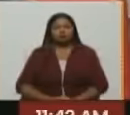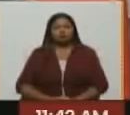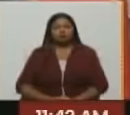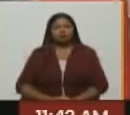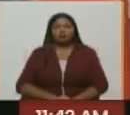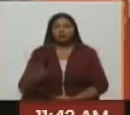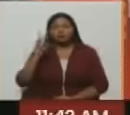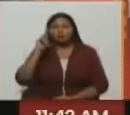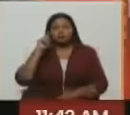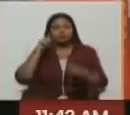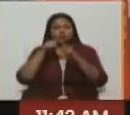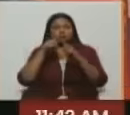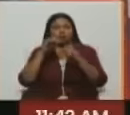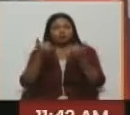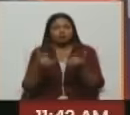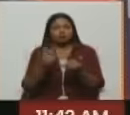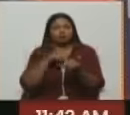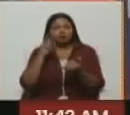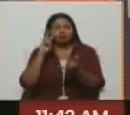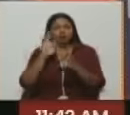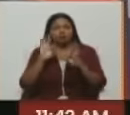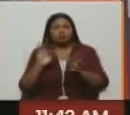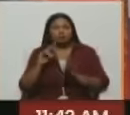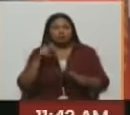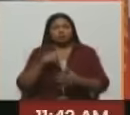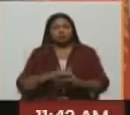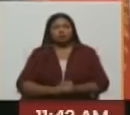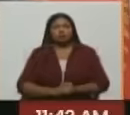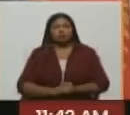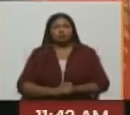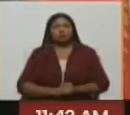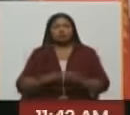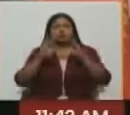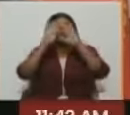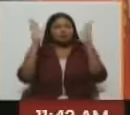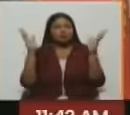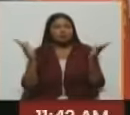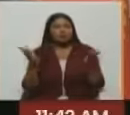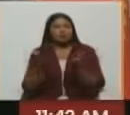Venezuela está en el foco del planeta